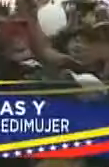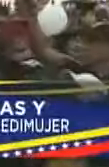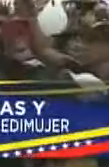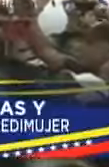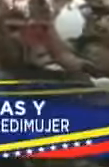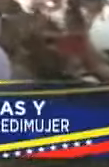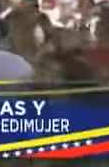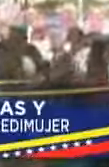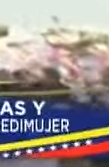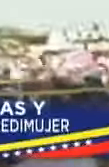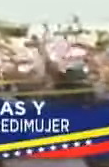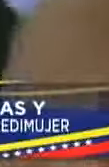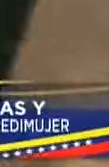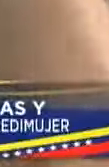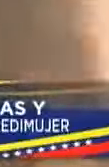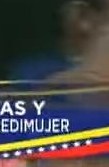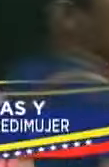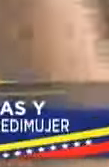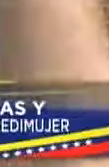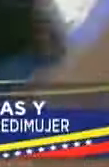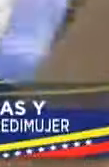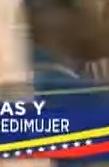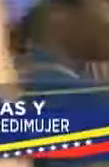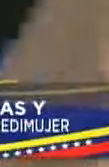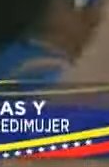¡Mujer de Anzoátegui!